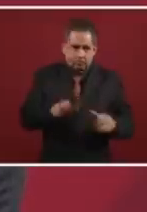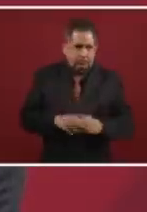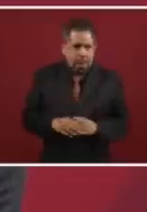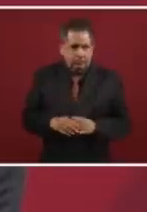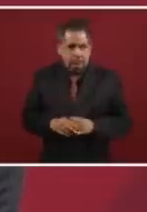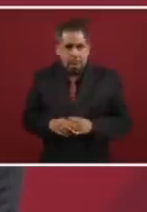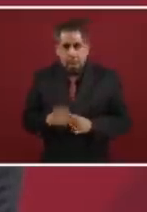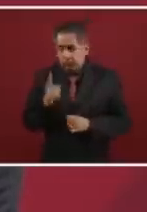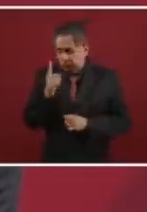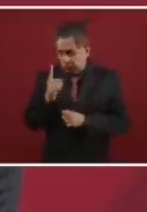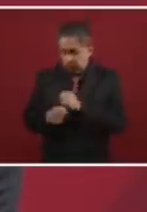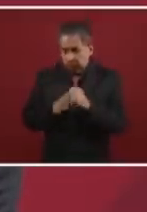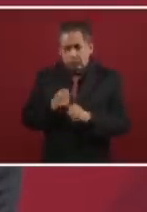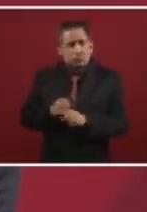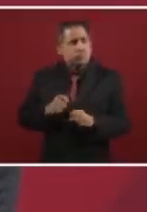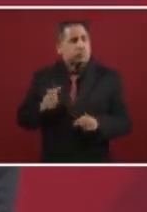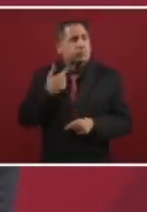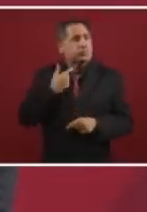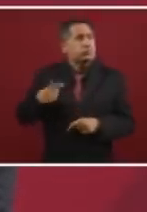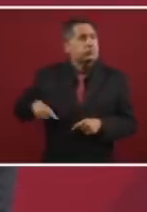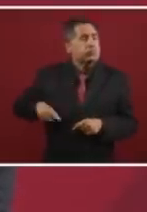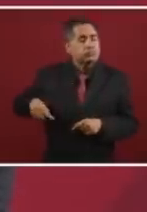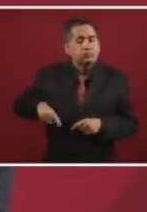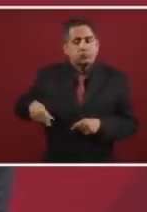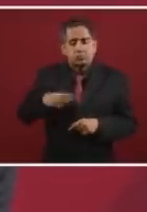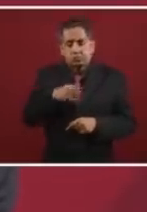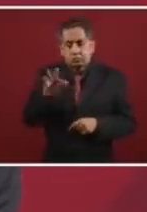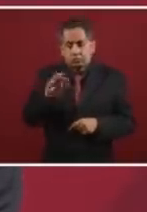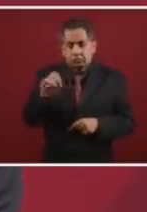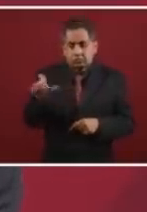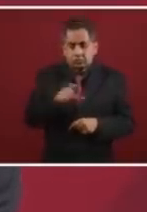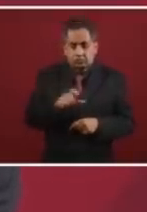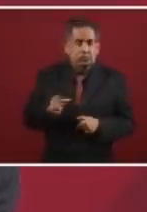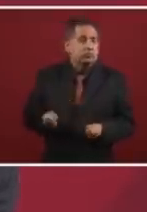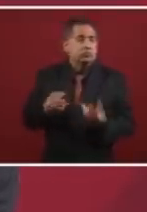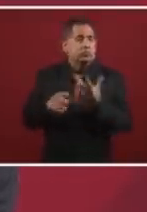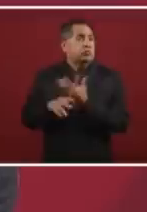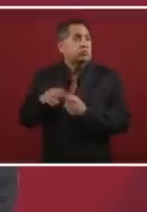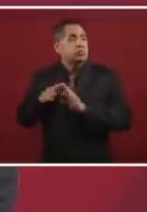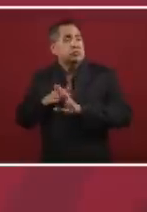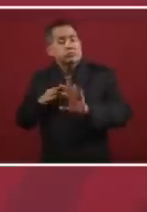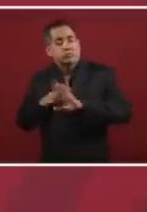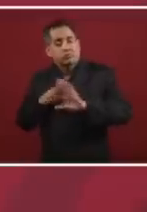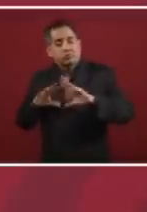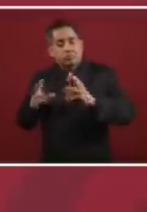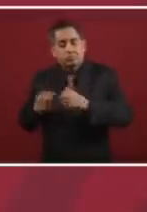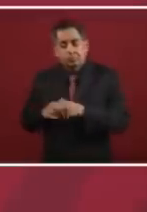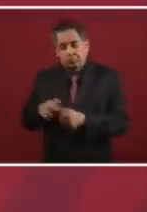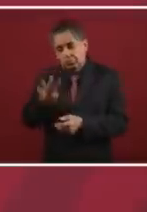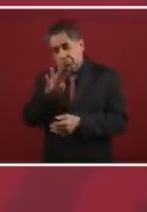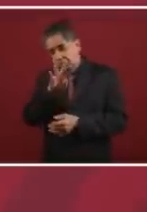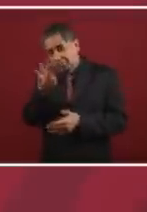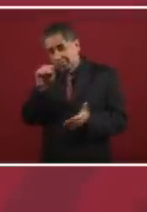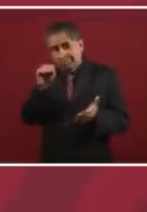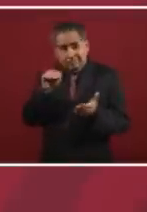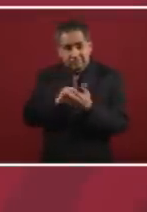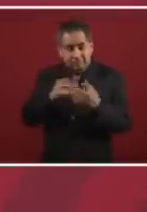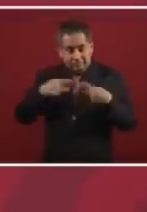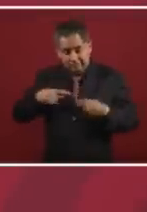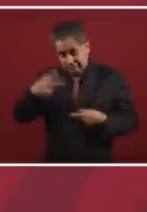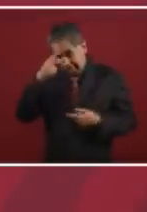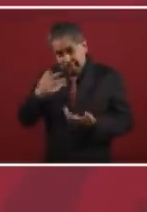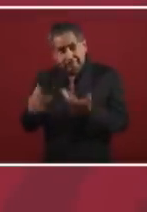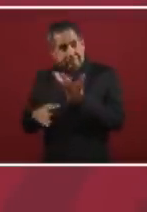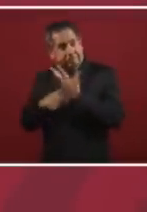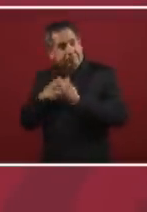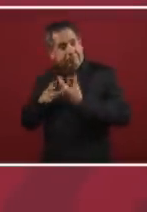es un año del gobierno foxx se fueron más de 400.000 mexicanos